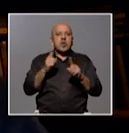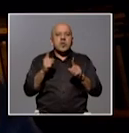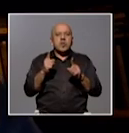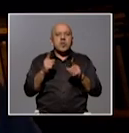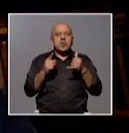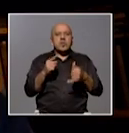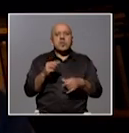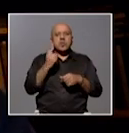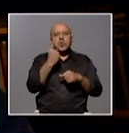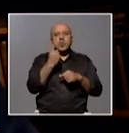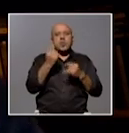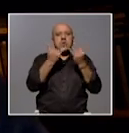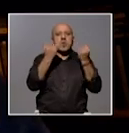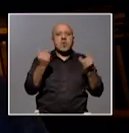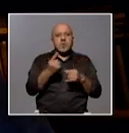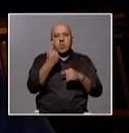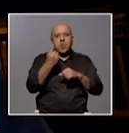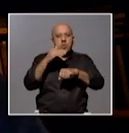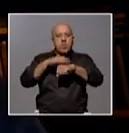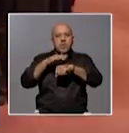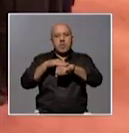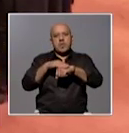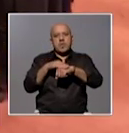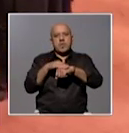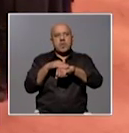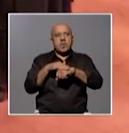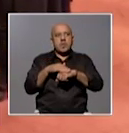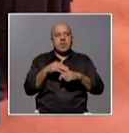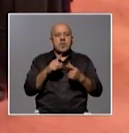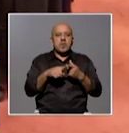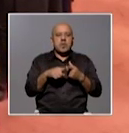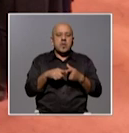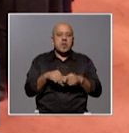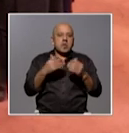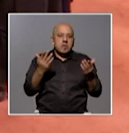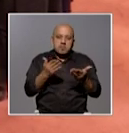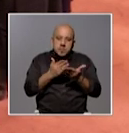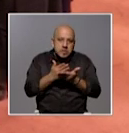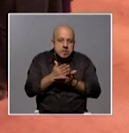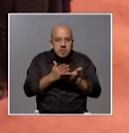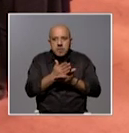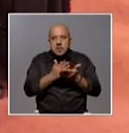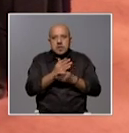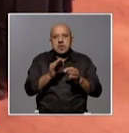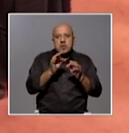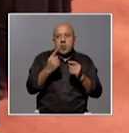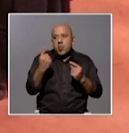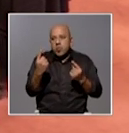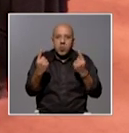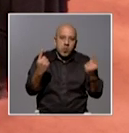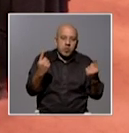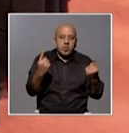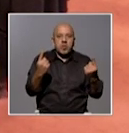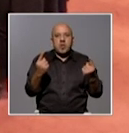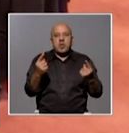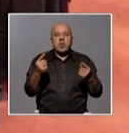un día un momento en el cual ocurra esto normalmente la atención pasa por una u otra cámara oa veces está